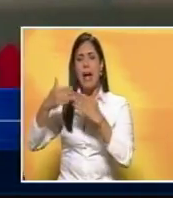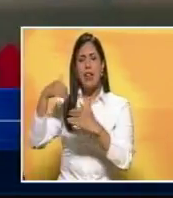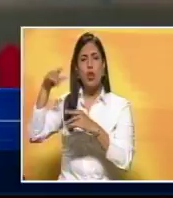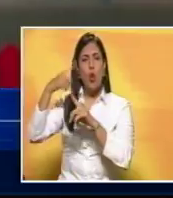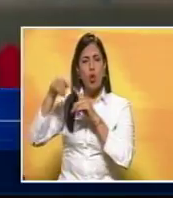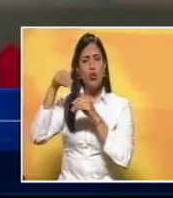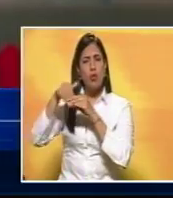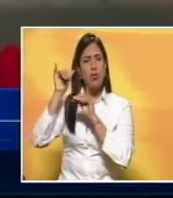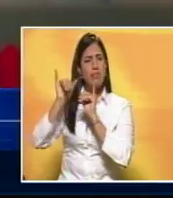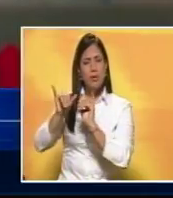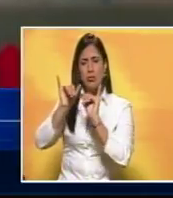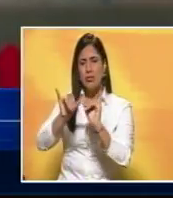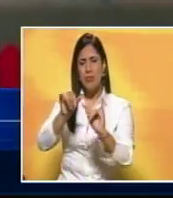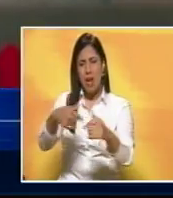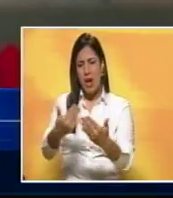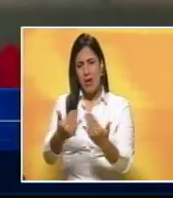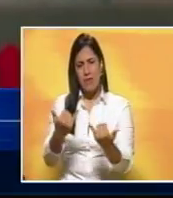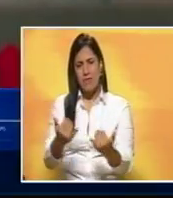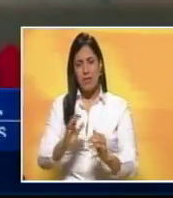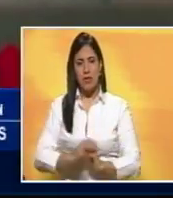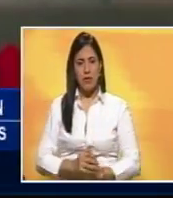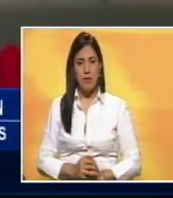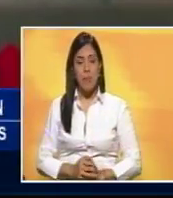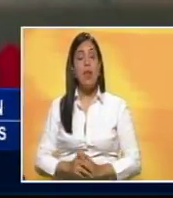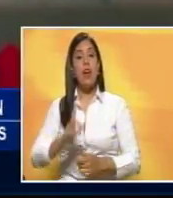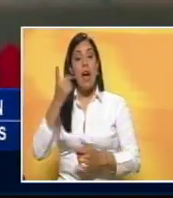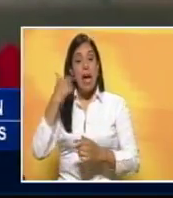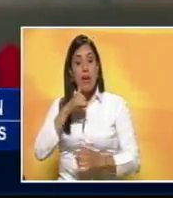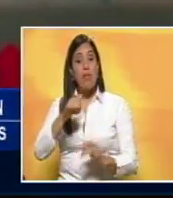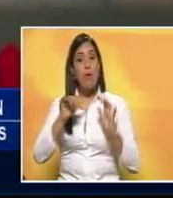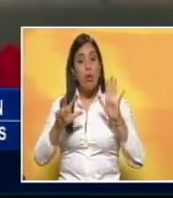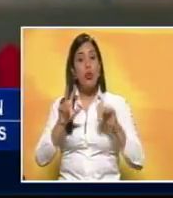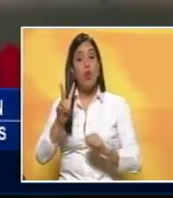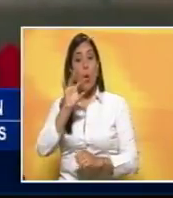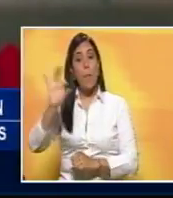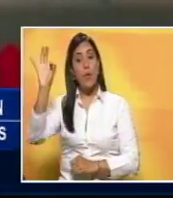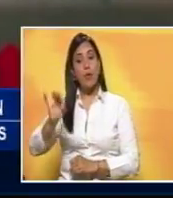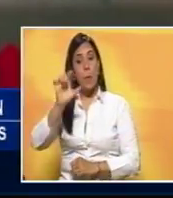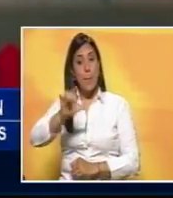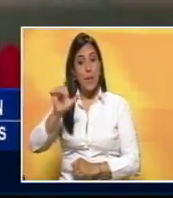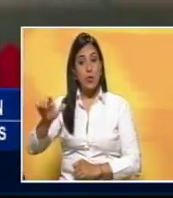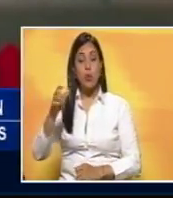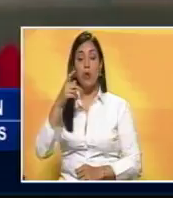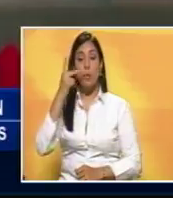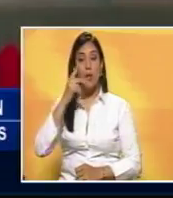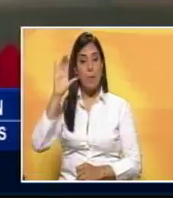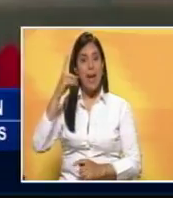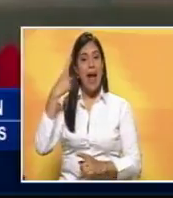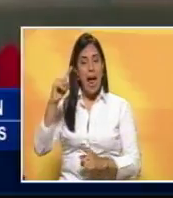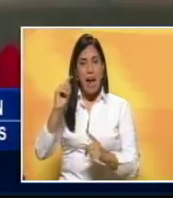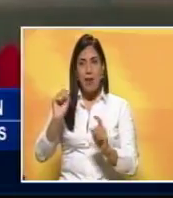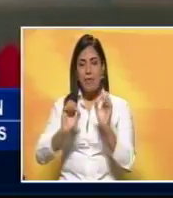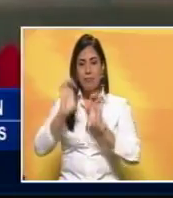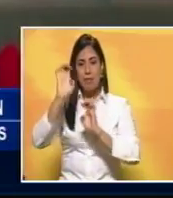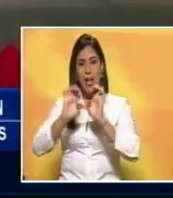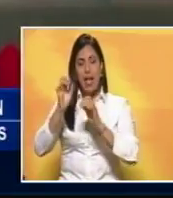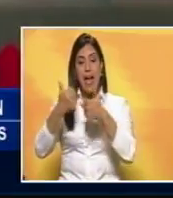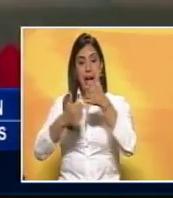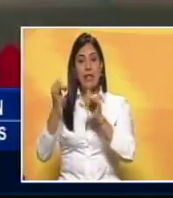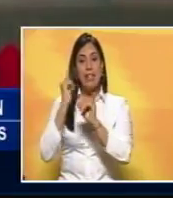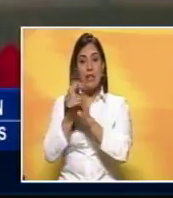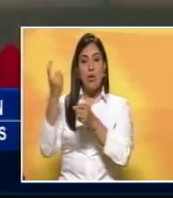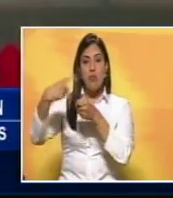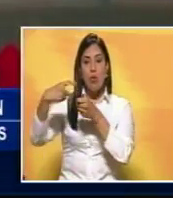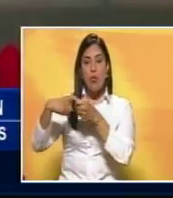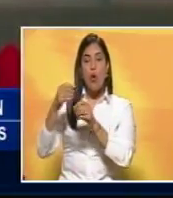para todos los procesos electorales. Informó que 82% de los partidos políticos del país han registrado a sus candidatos vía Internet